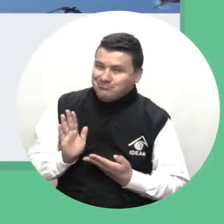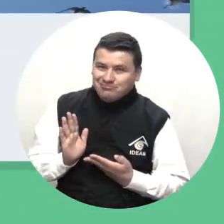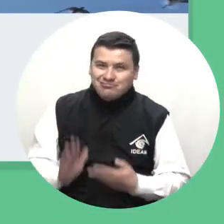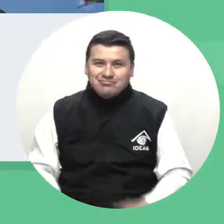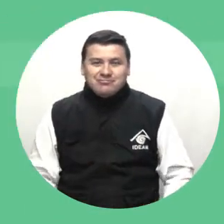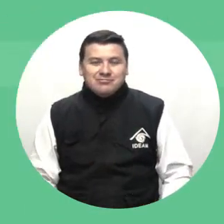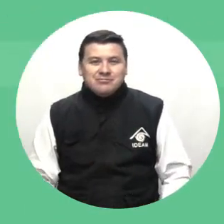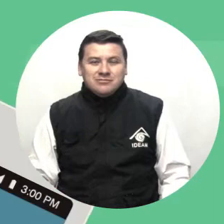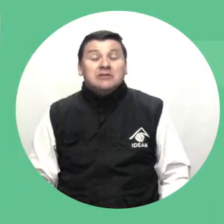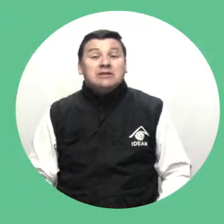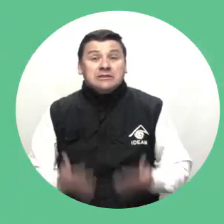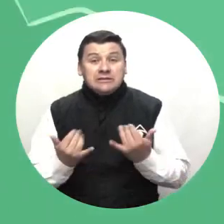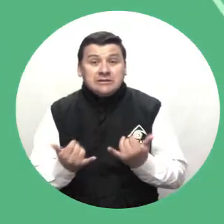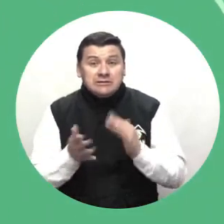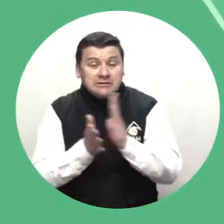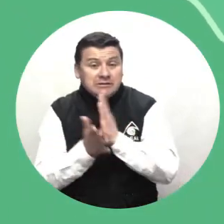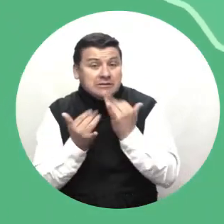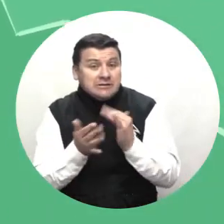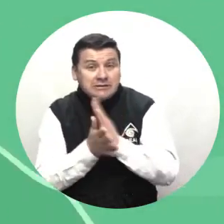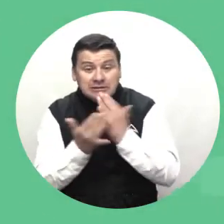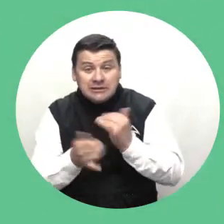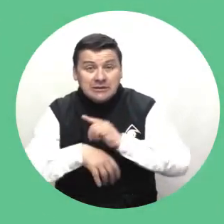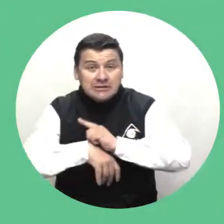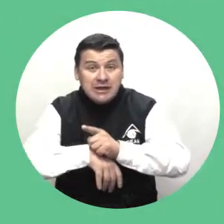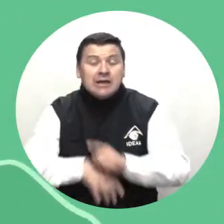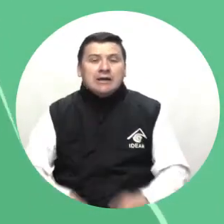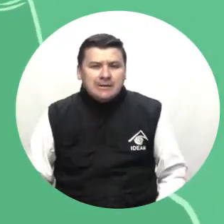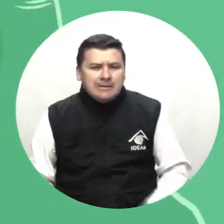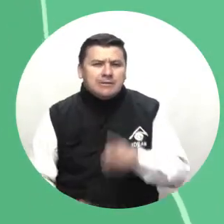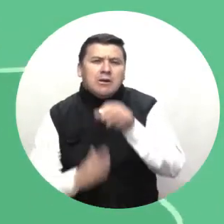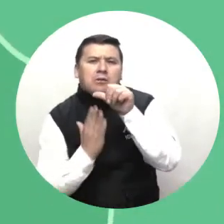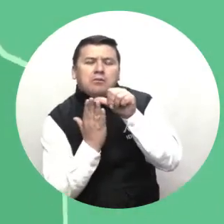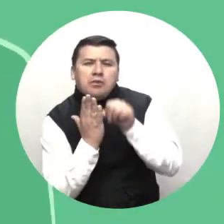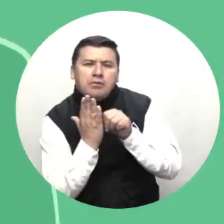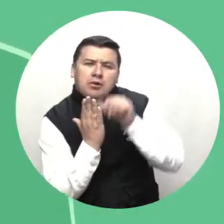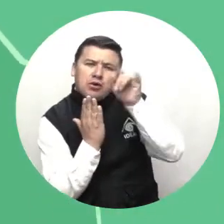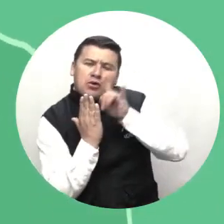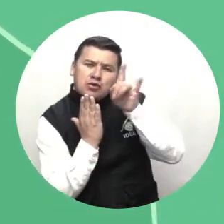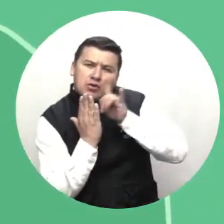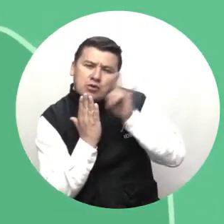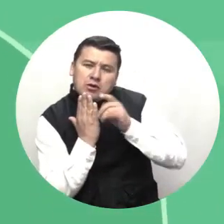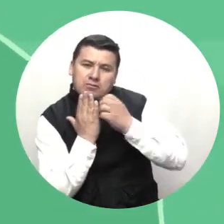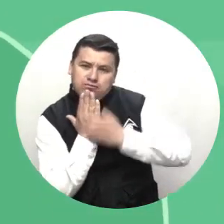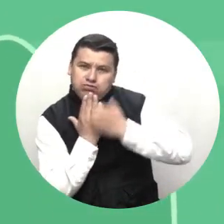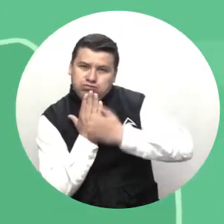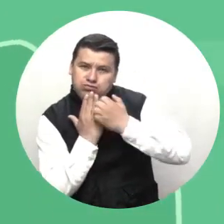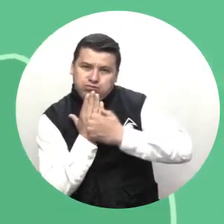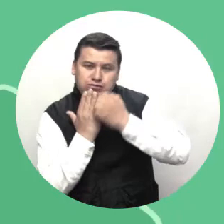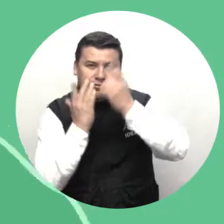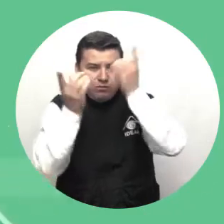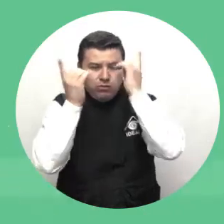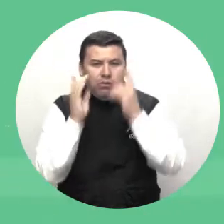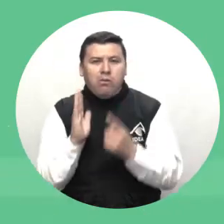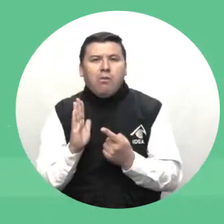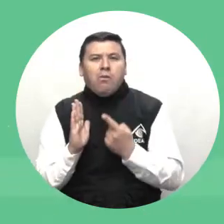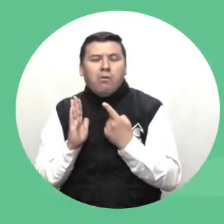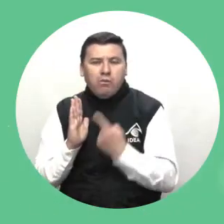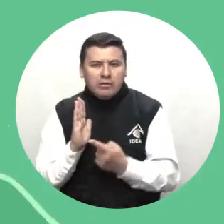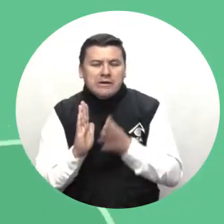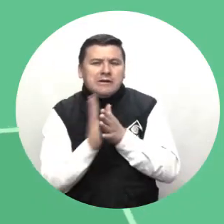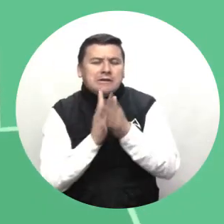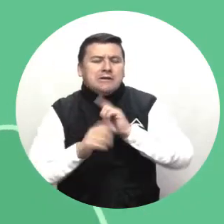.gov.co Y para estar informado al instante, descarga nuestra aplicación Mi Pronóstico, desde Google Play o App Store.